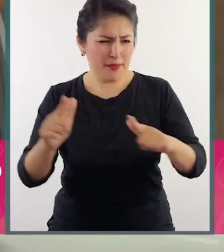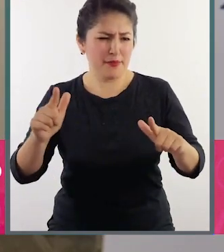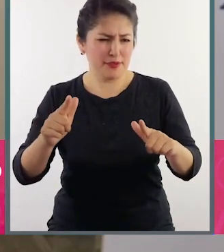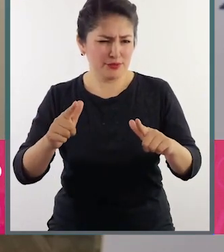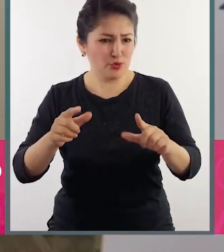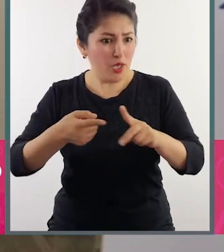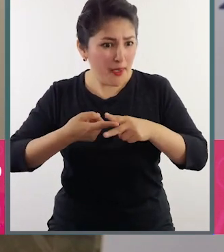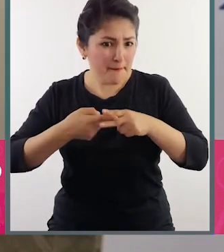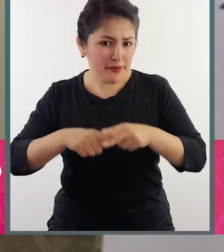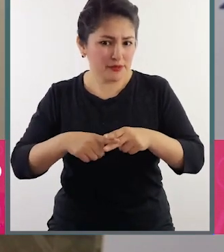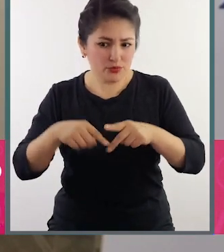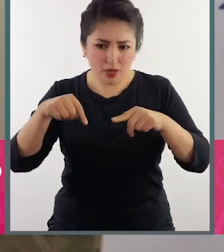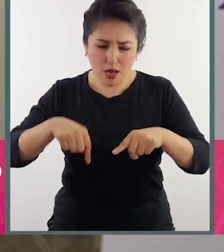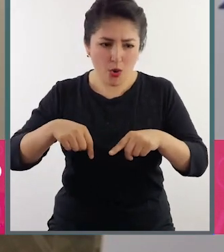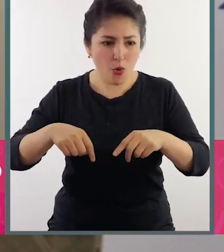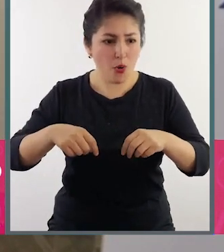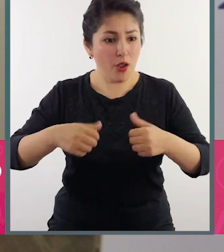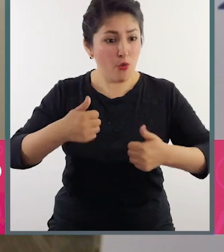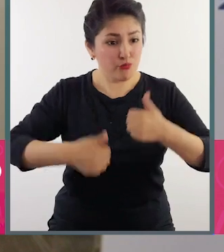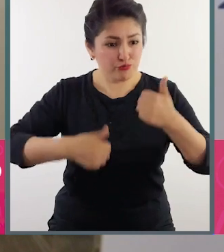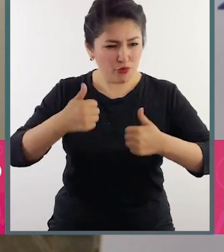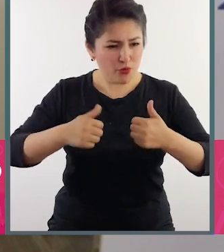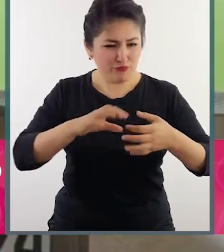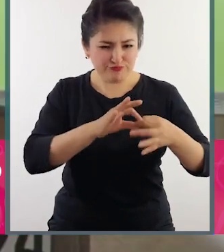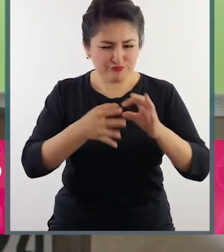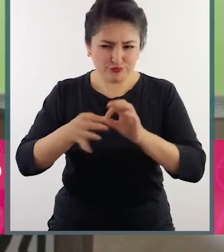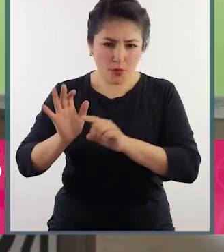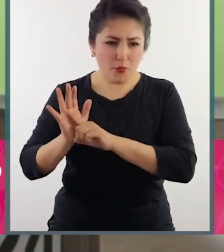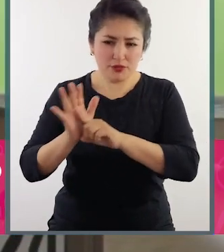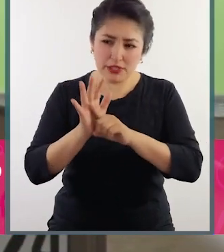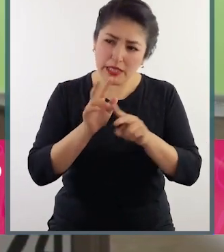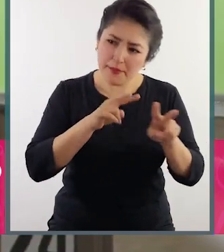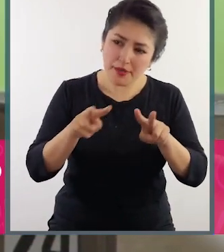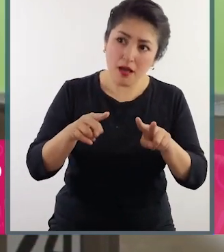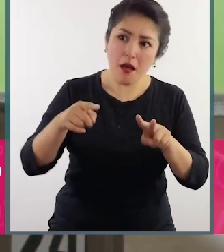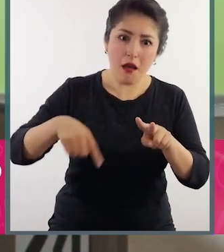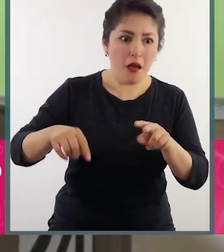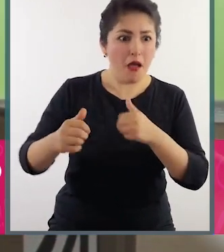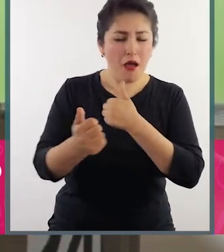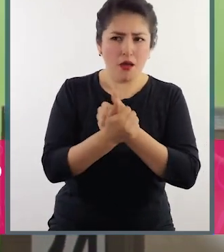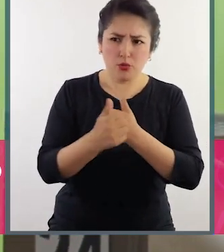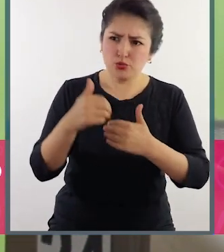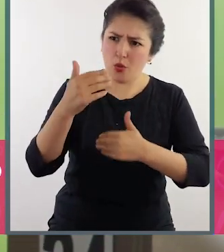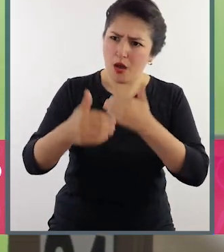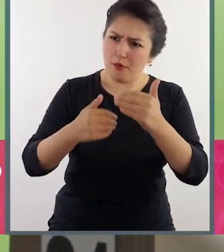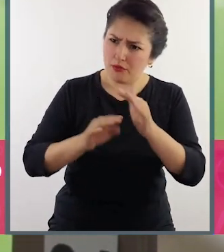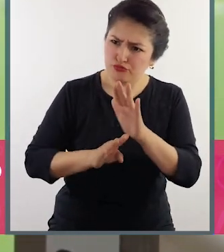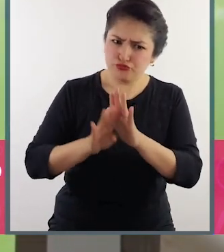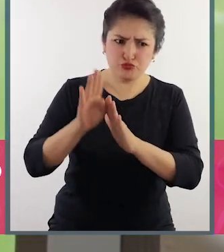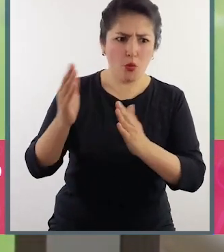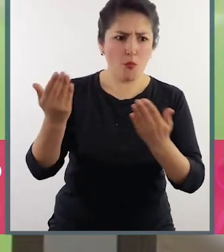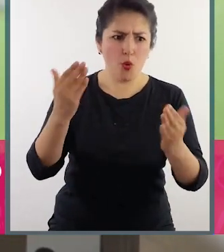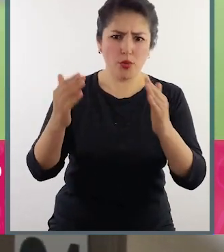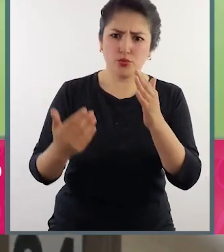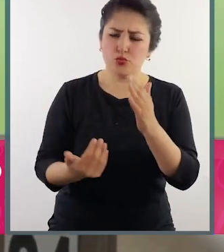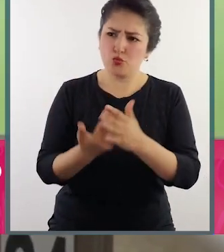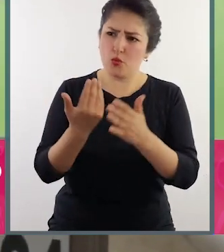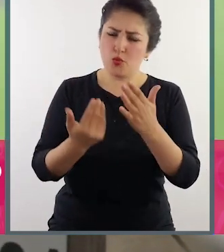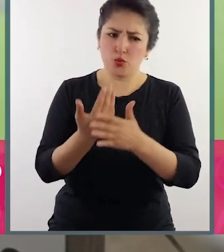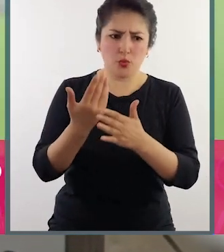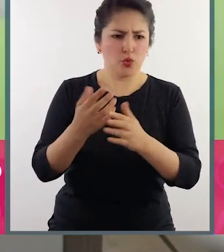hispanoamericana. Demostrar estos juegos representa la modernidad y el cambio que tiene Ayacucho gracias a la evolución del